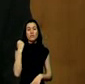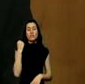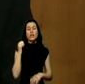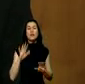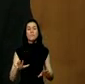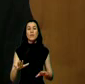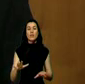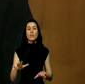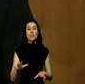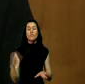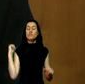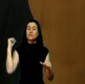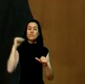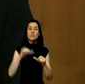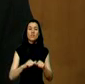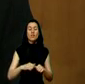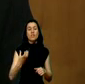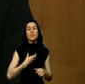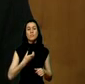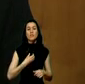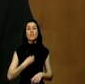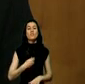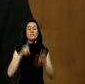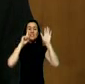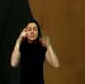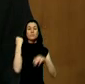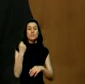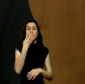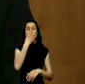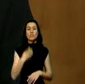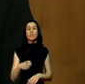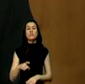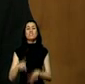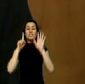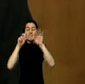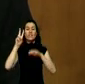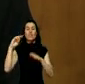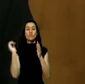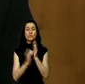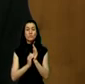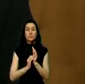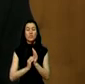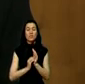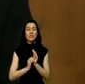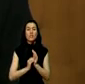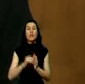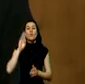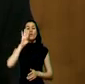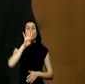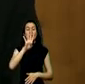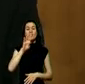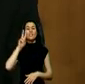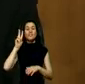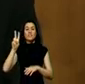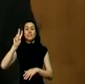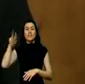sido ya pagadas por el Ayuntamiento 6 millones 462 mil con 47 euros con 26 céntimos, que